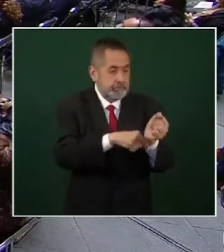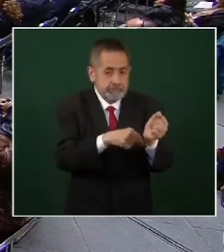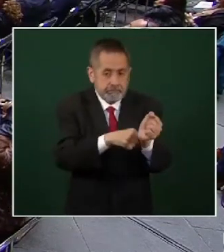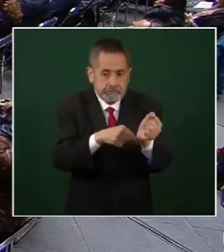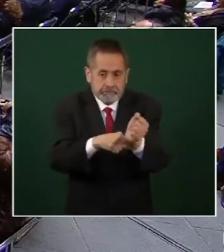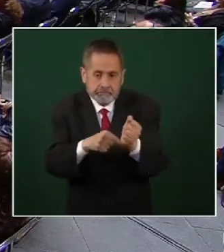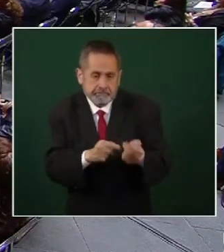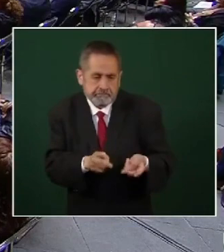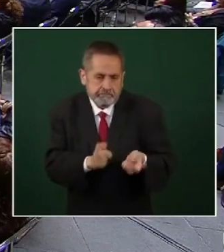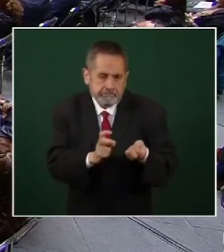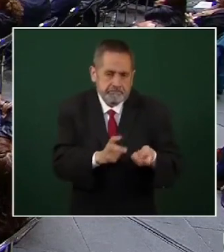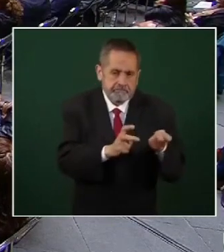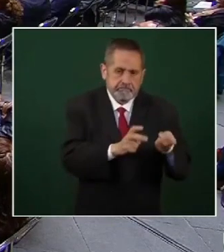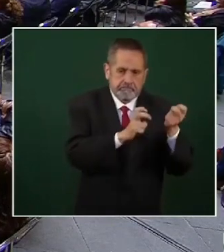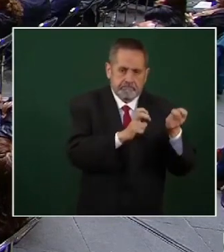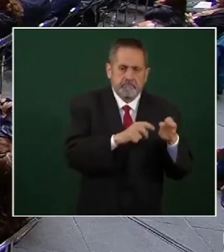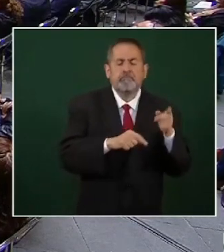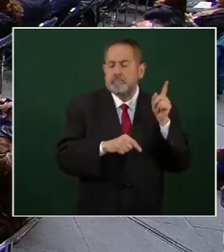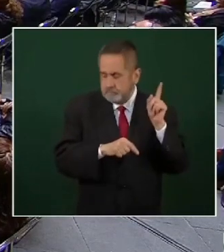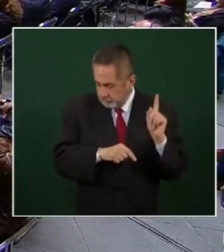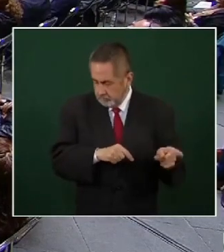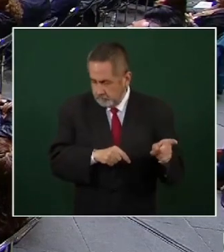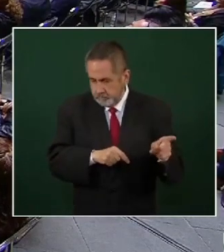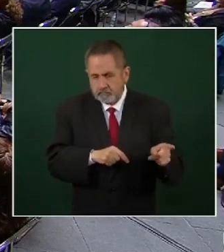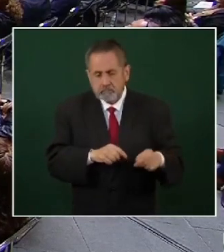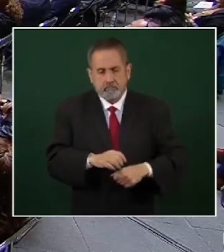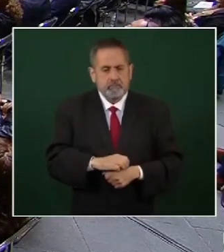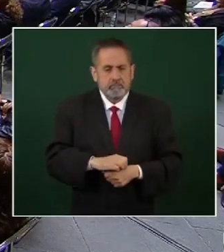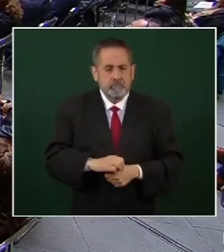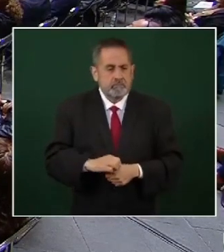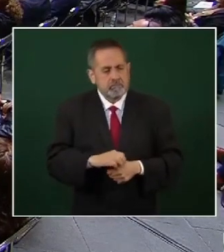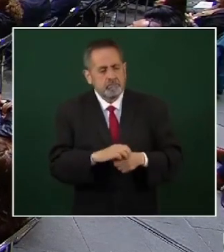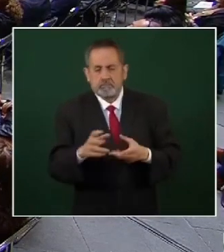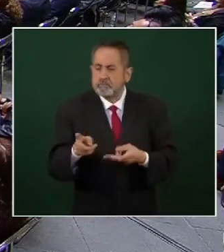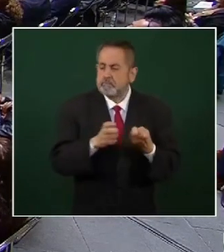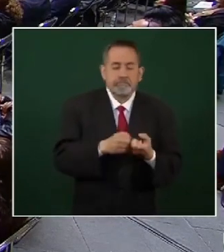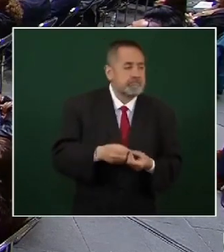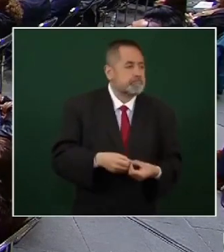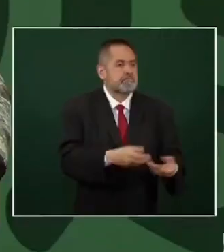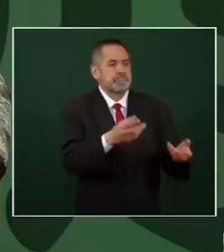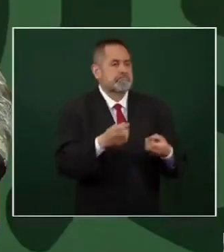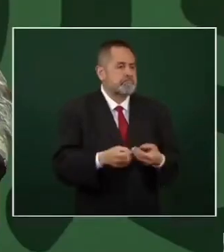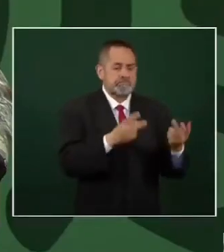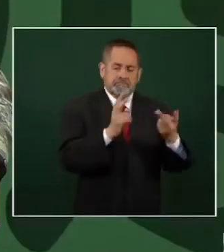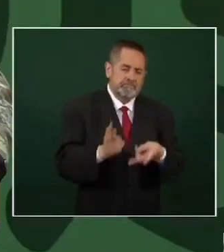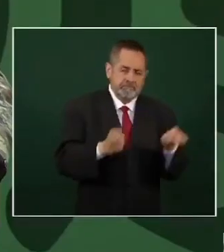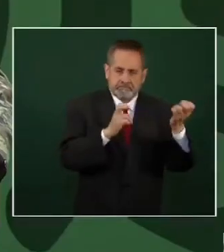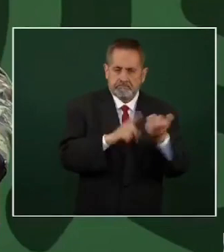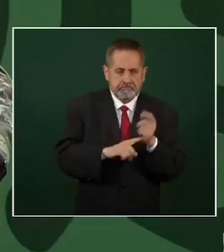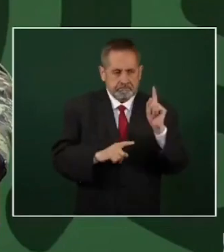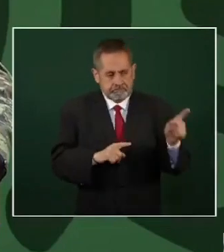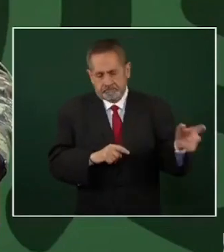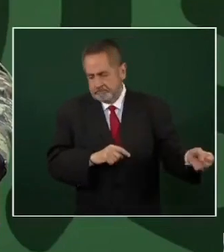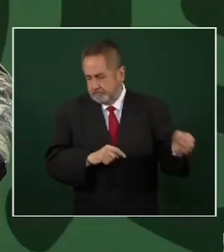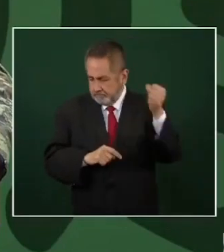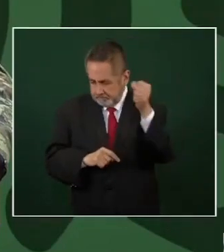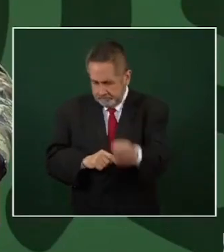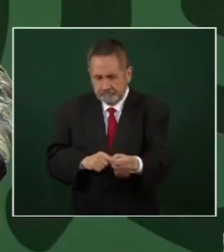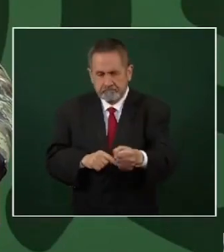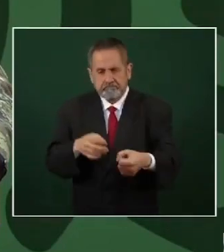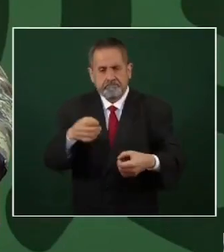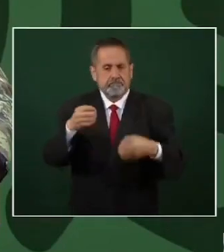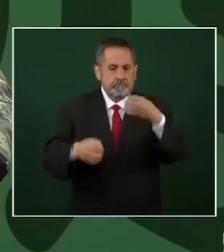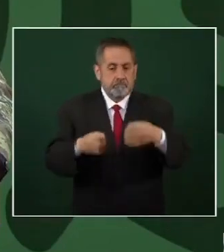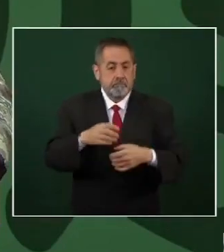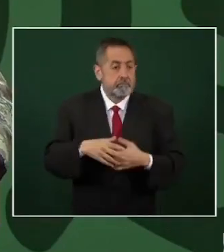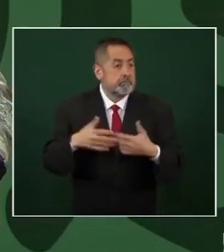tomas clandestinas y generar esta condición o facilitar esta condición de robo de hidrocarburos. El juez